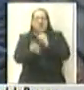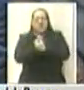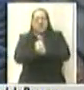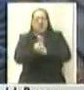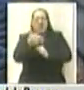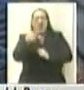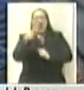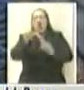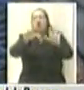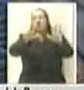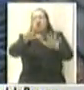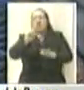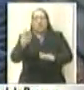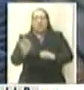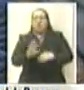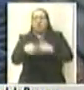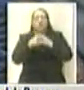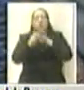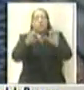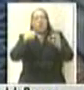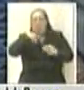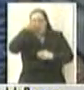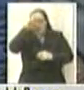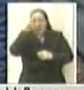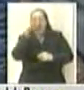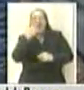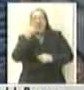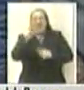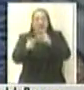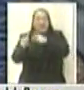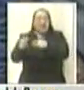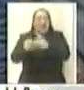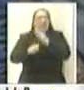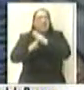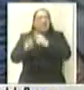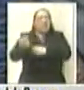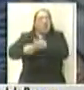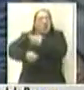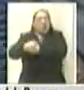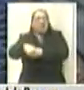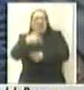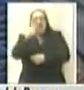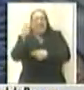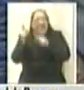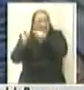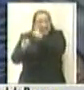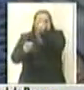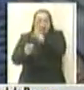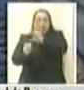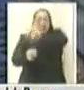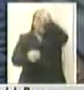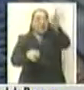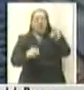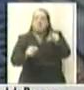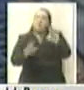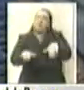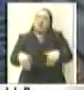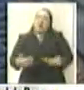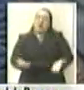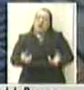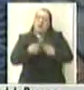al 80% de la población del país, aquel que defiende narcotraficantes e hizo tráfico de influencias en ese